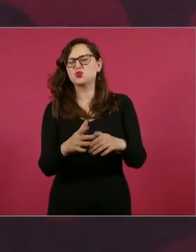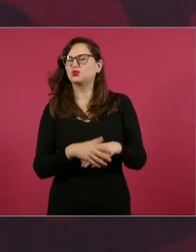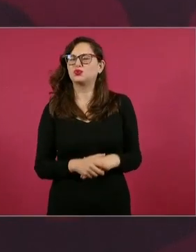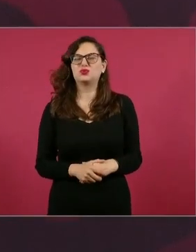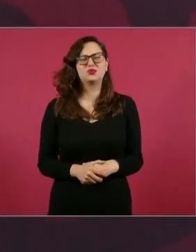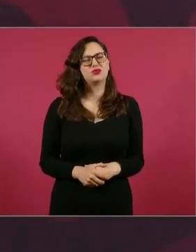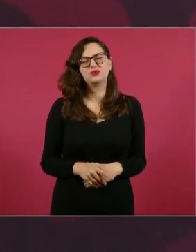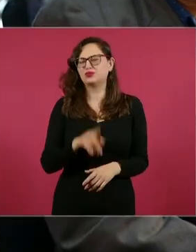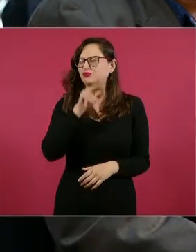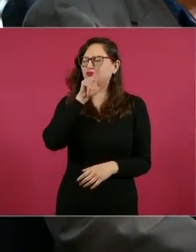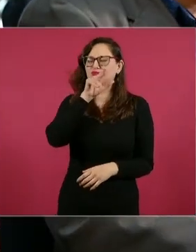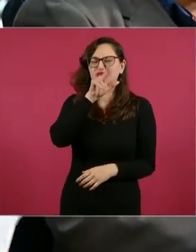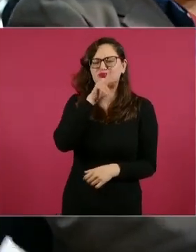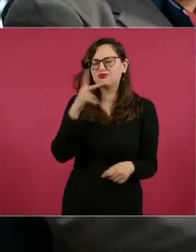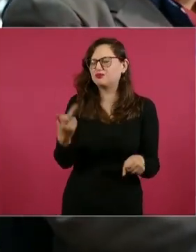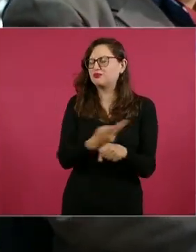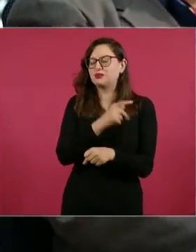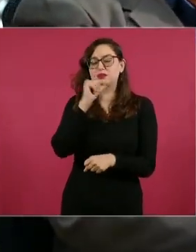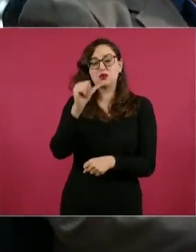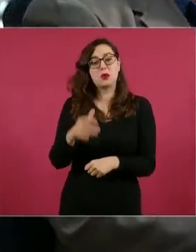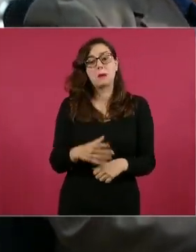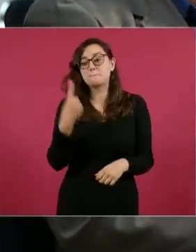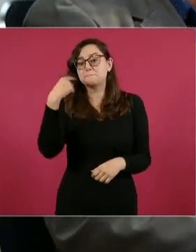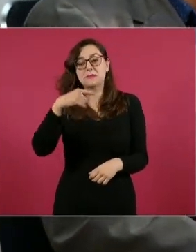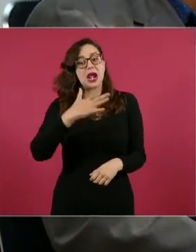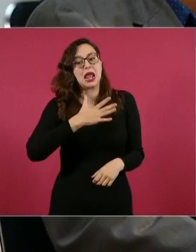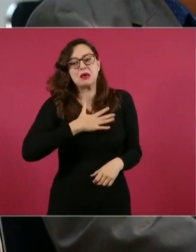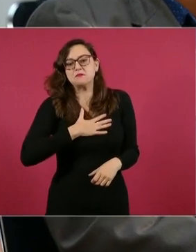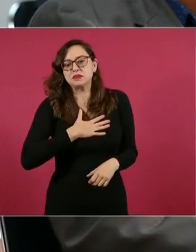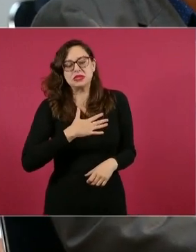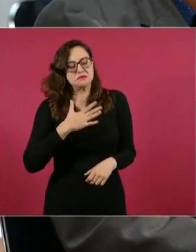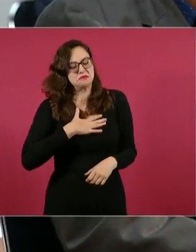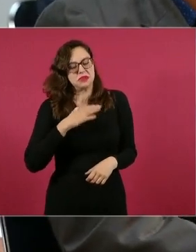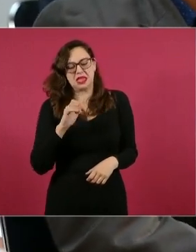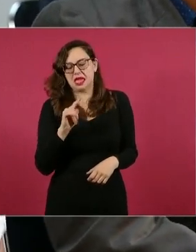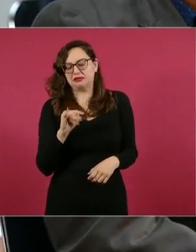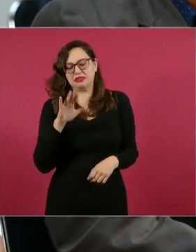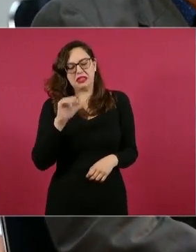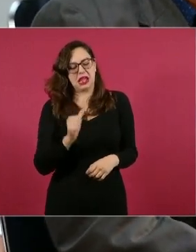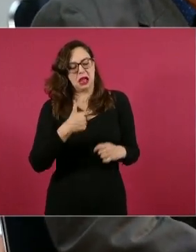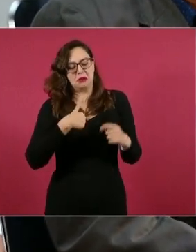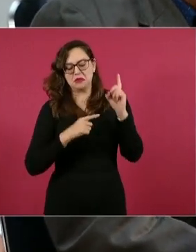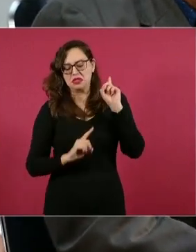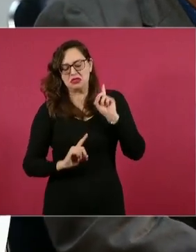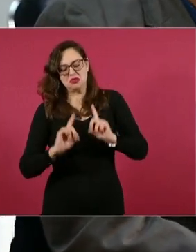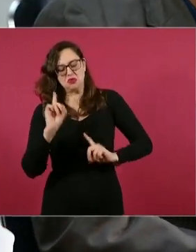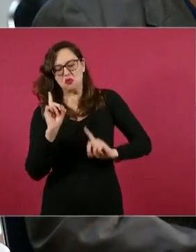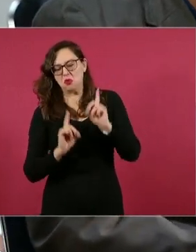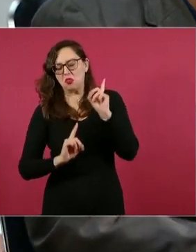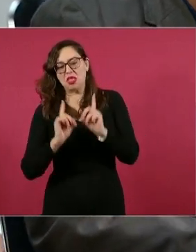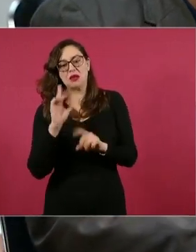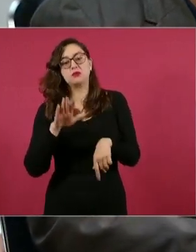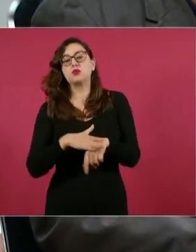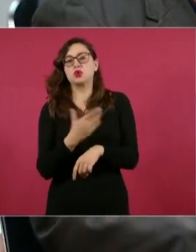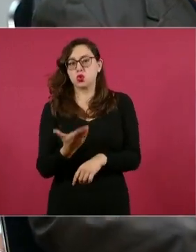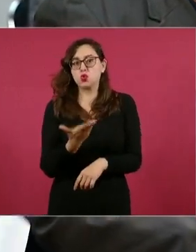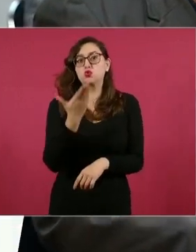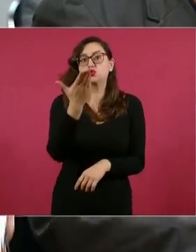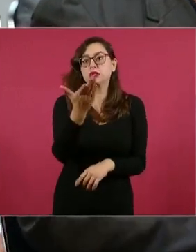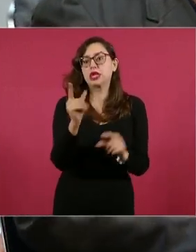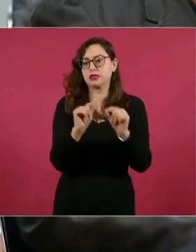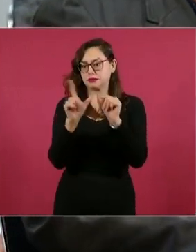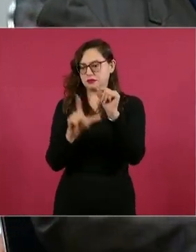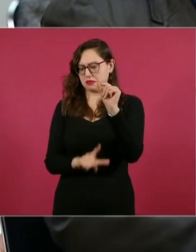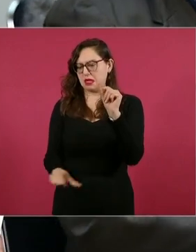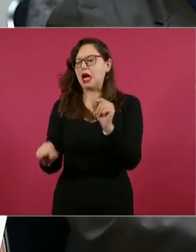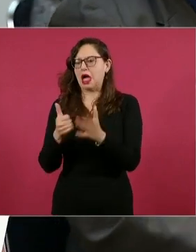un es un dilema ético presidente en la democracia usted hao aot ación muy importante para el país